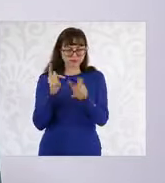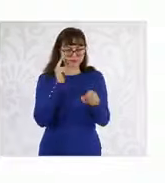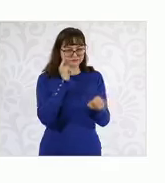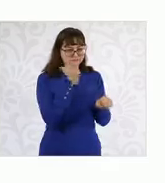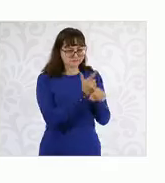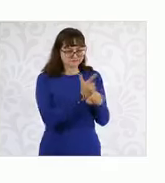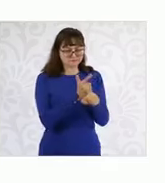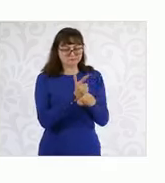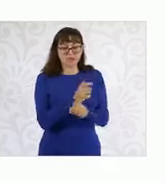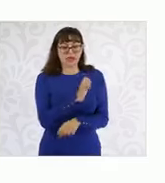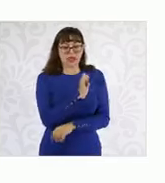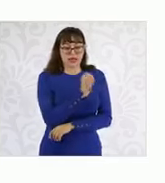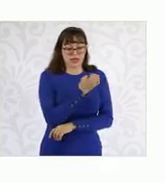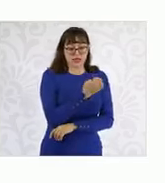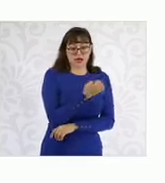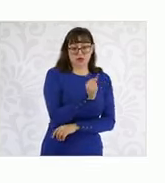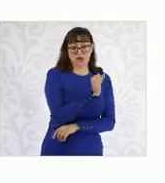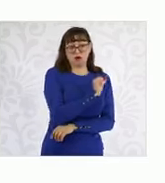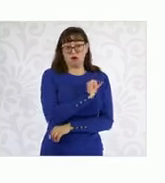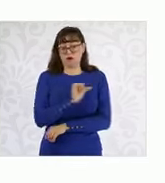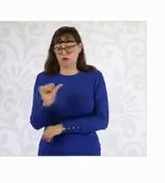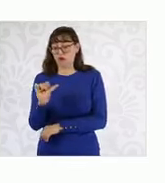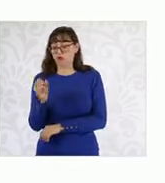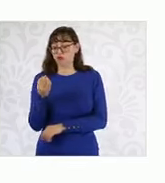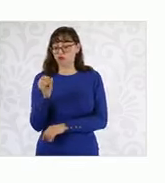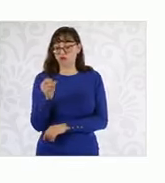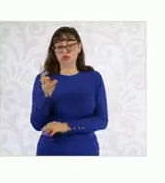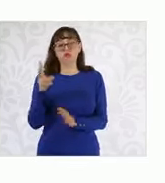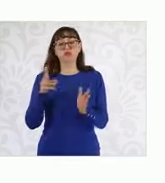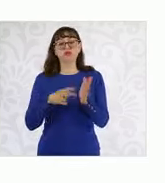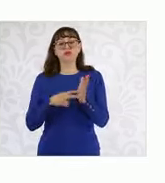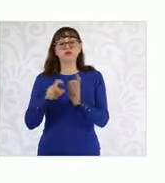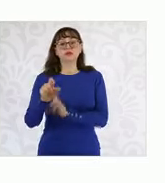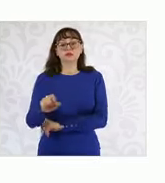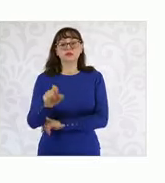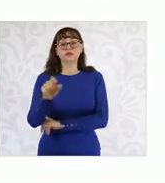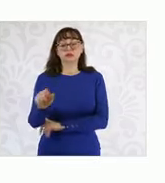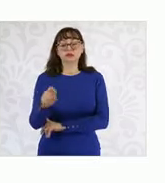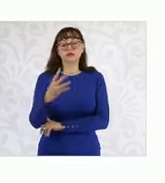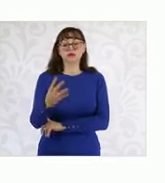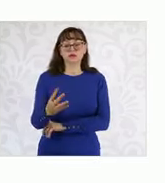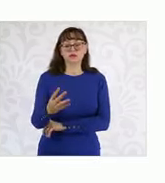de enero a lo que va de octubre de 2024, prácticamente el